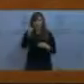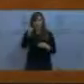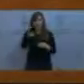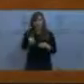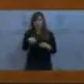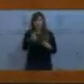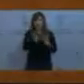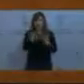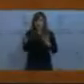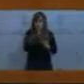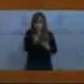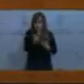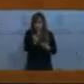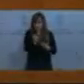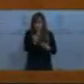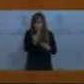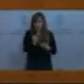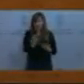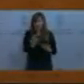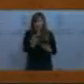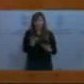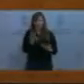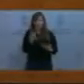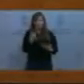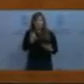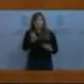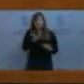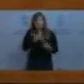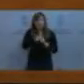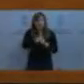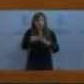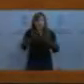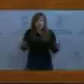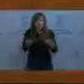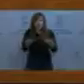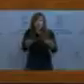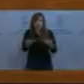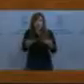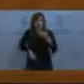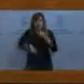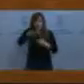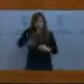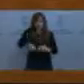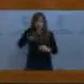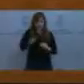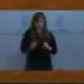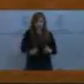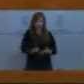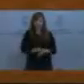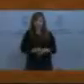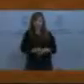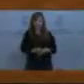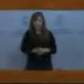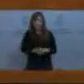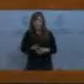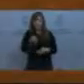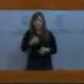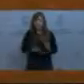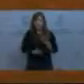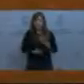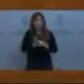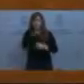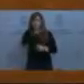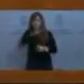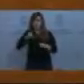pide se dice que el transporte urgente es determinante. Ya ocurrió también esto en el área 6 en su